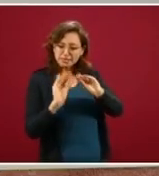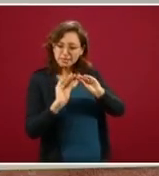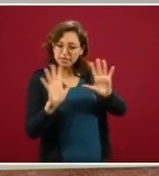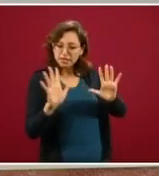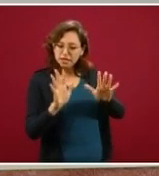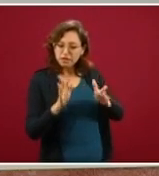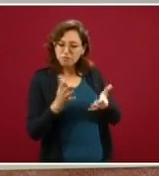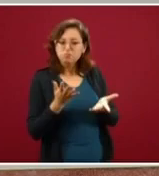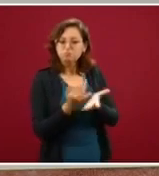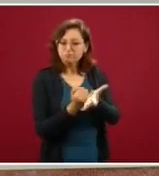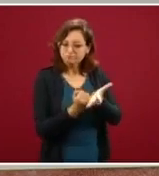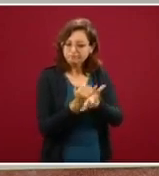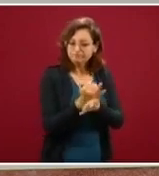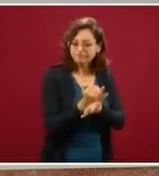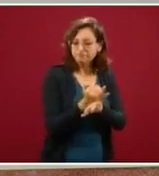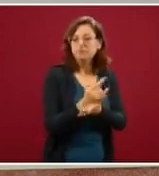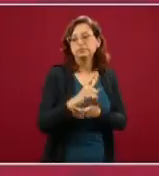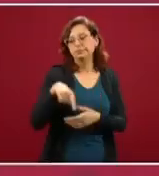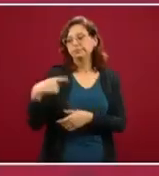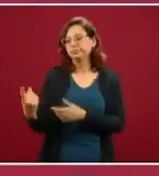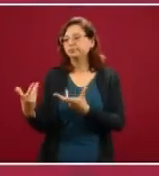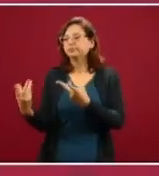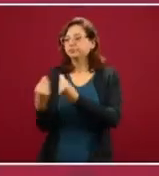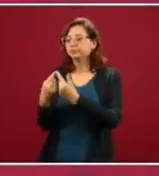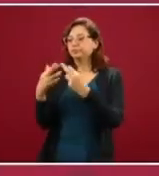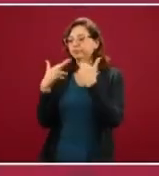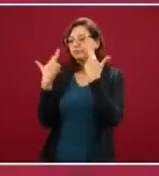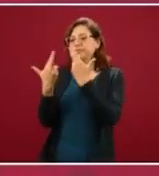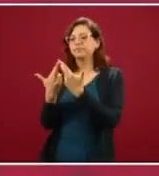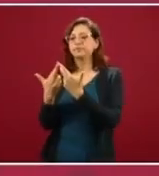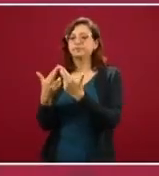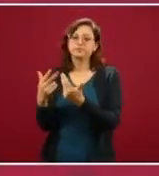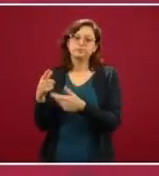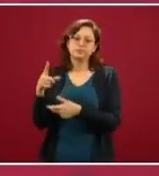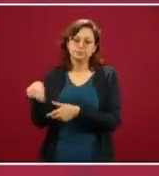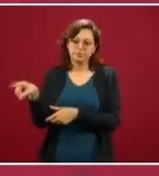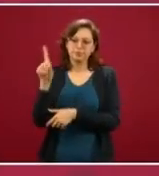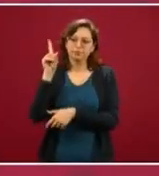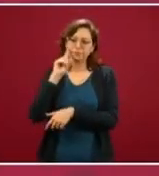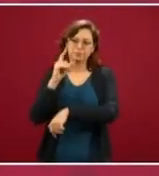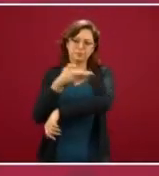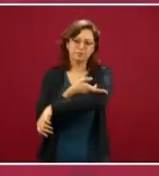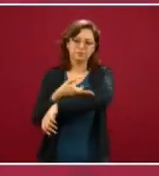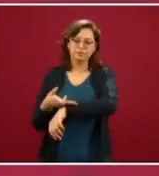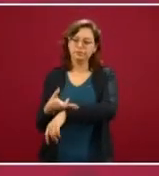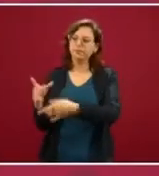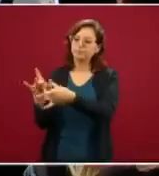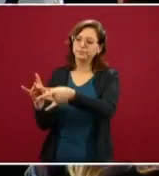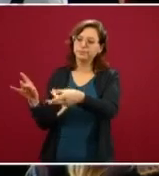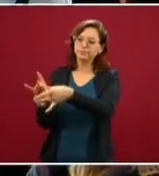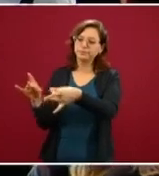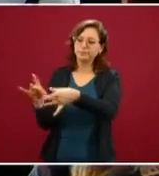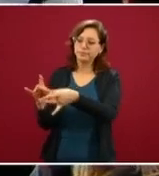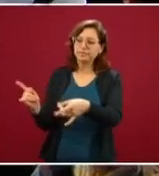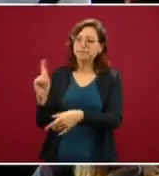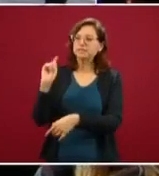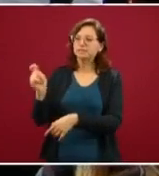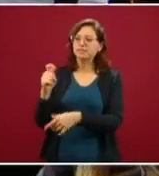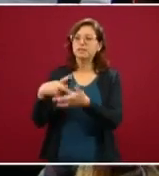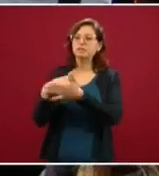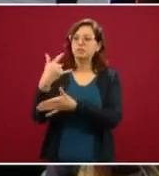para definir con ellas, con todos los familiares, cómo se va a intervenir,